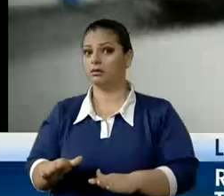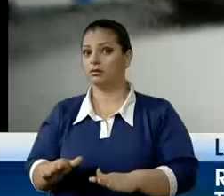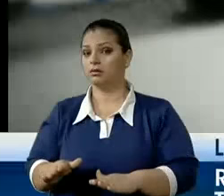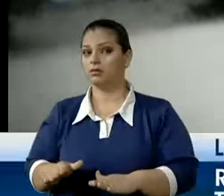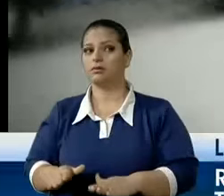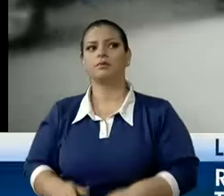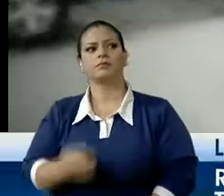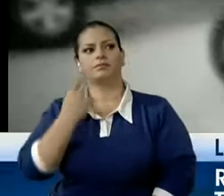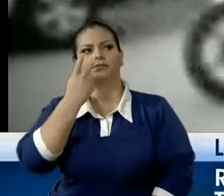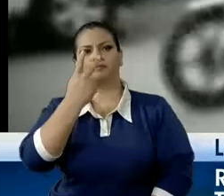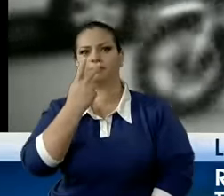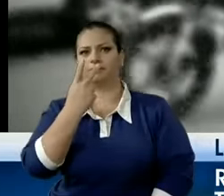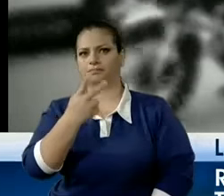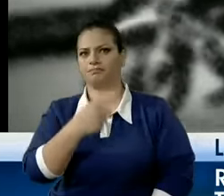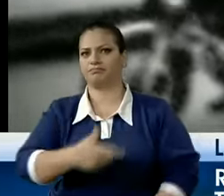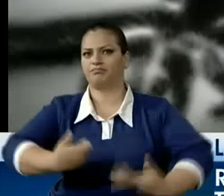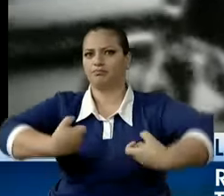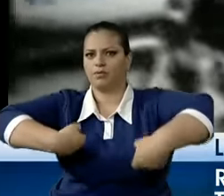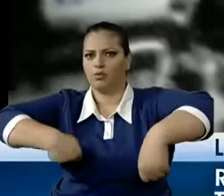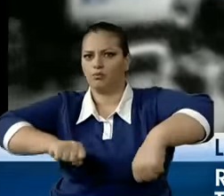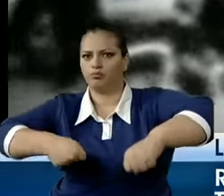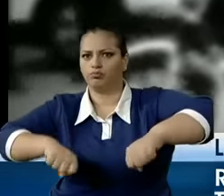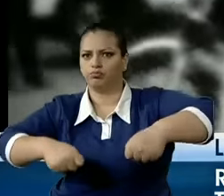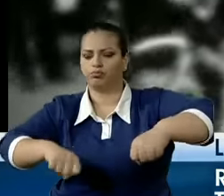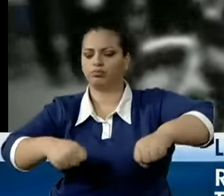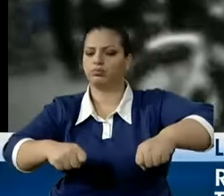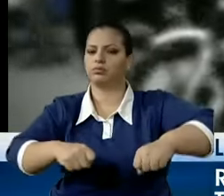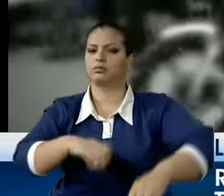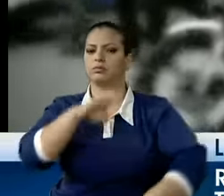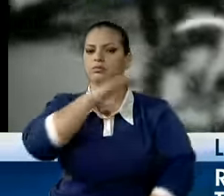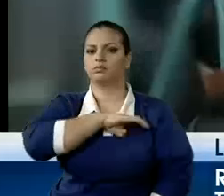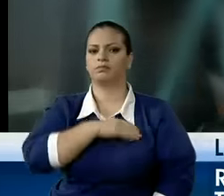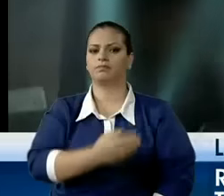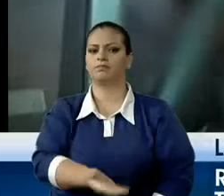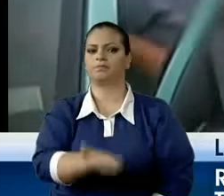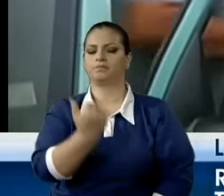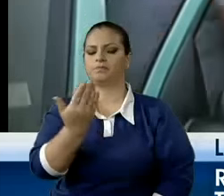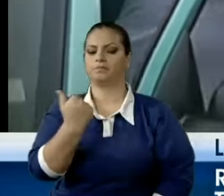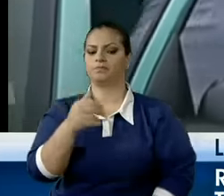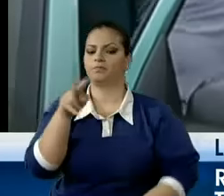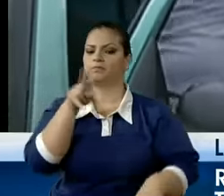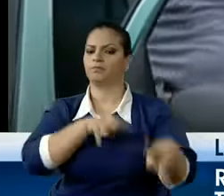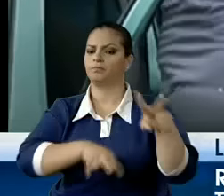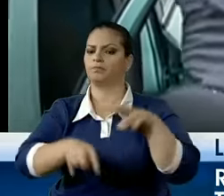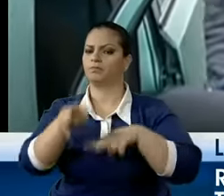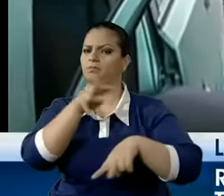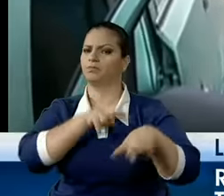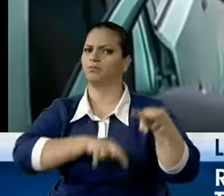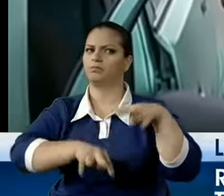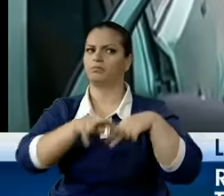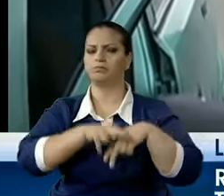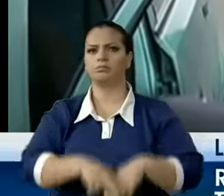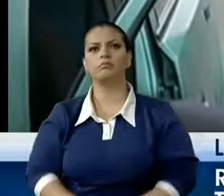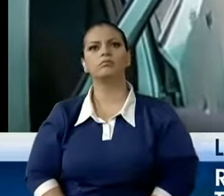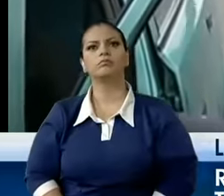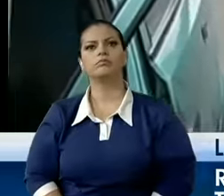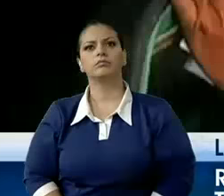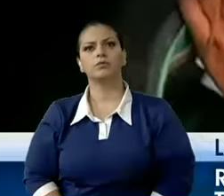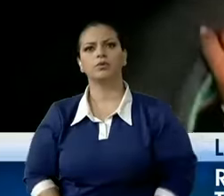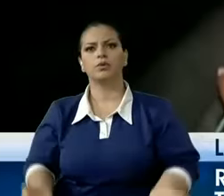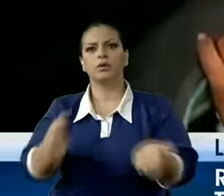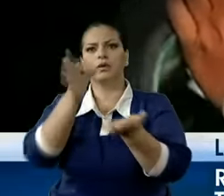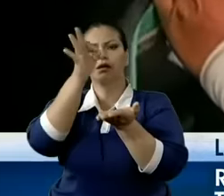Todos son sospechosos y por ende detenidos en media calle. Es un operativo conjunto de los policías del distrito El